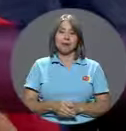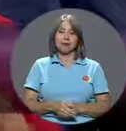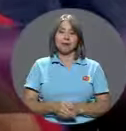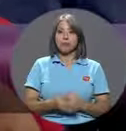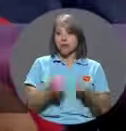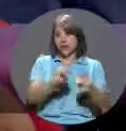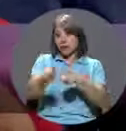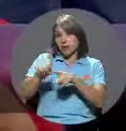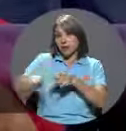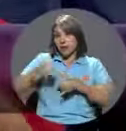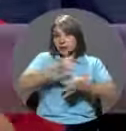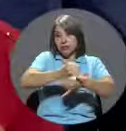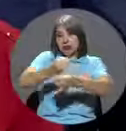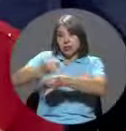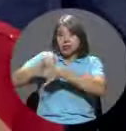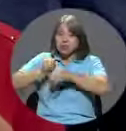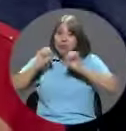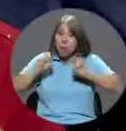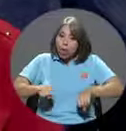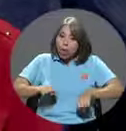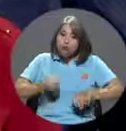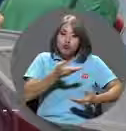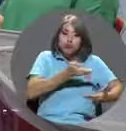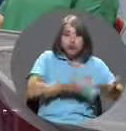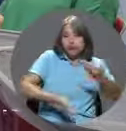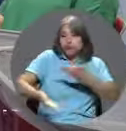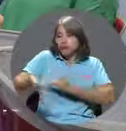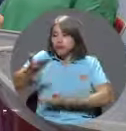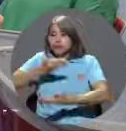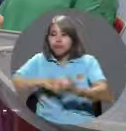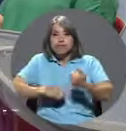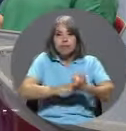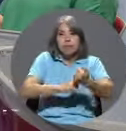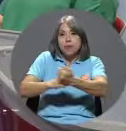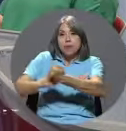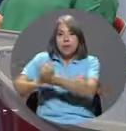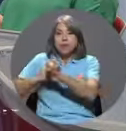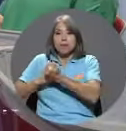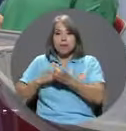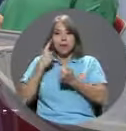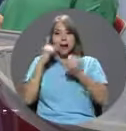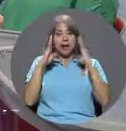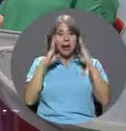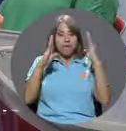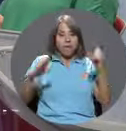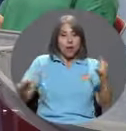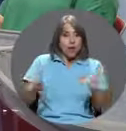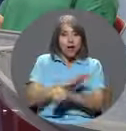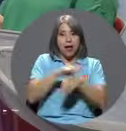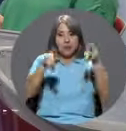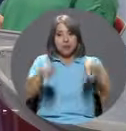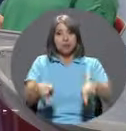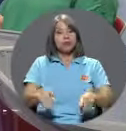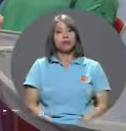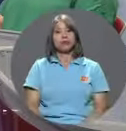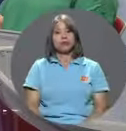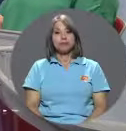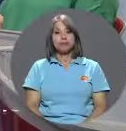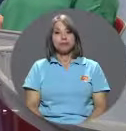real y cómo las diferentes instancias podemos brindarnos ese apoyo en ese abordaje integral.